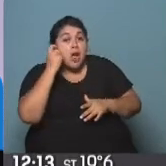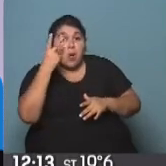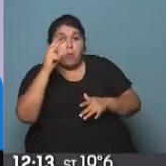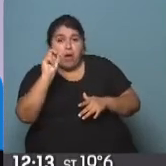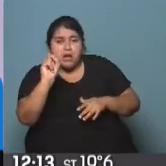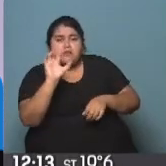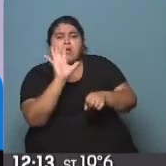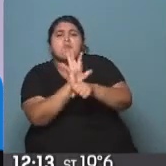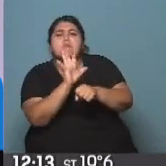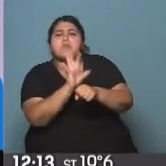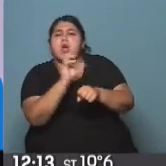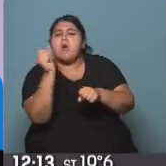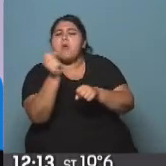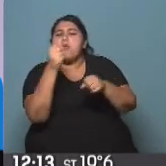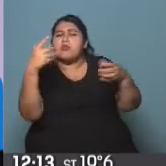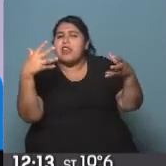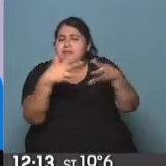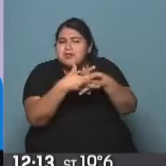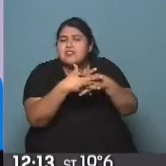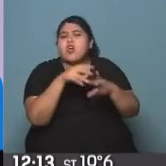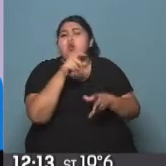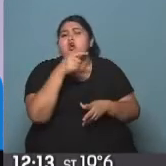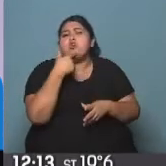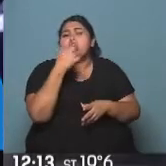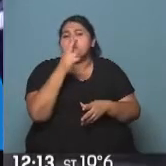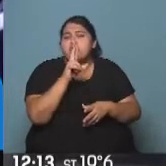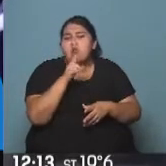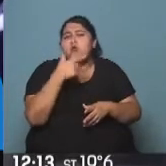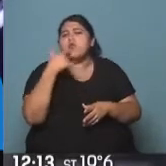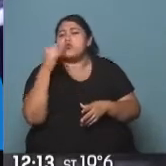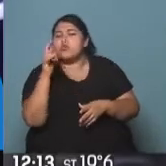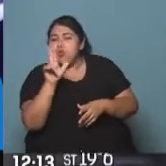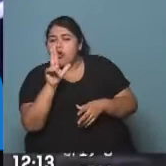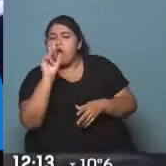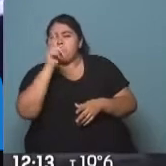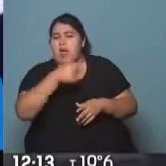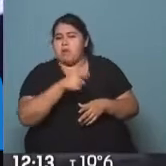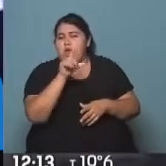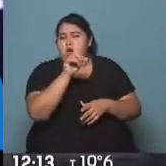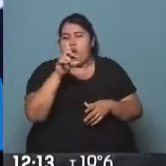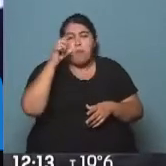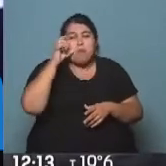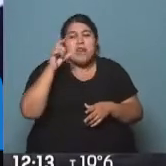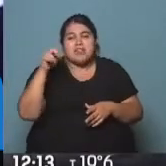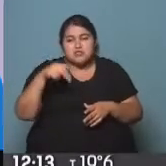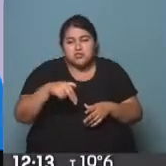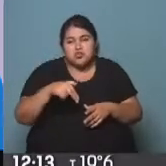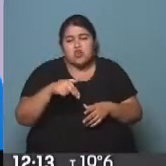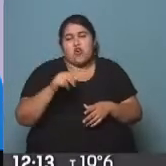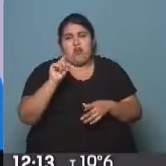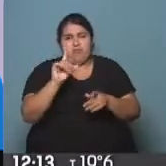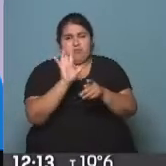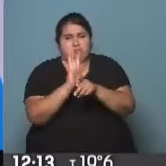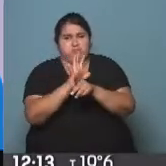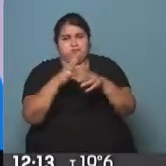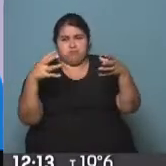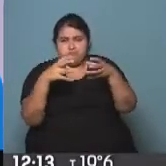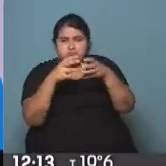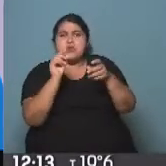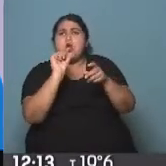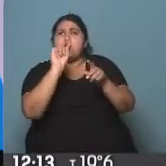la cooperación sur-sur y la cooperación triangular. Vivimos en un mundo cada vez más